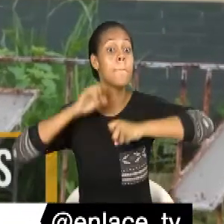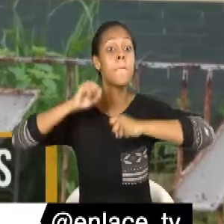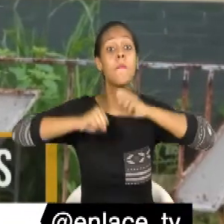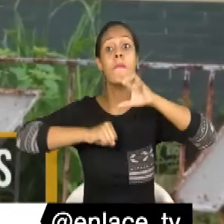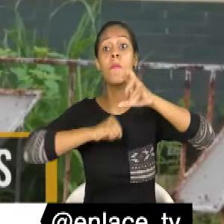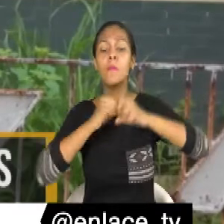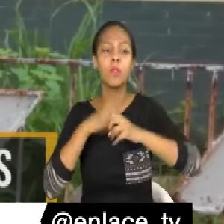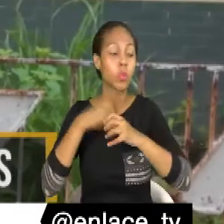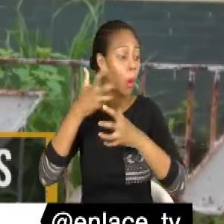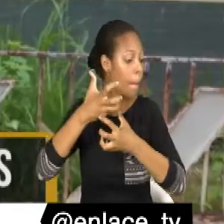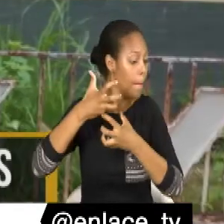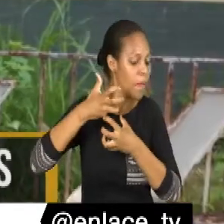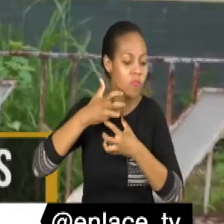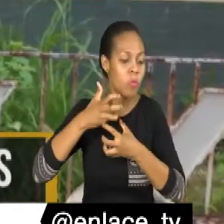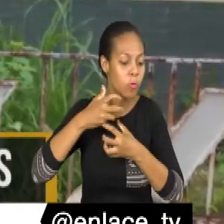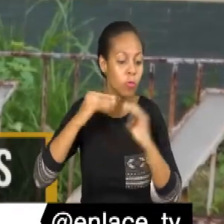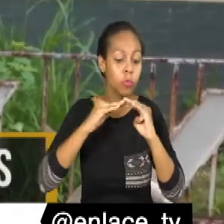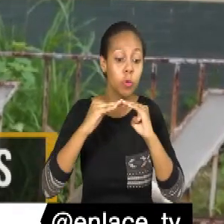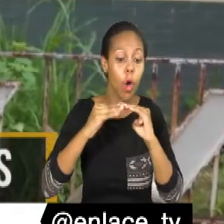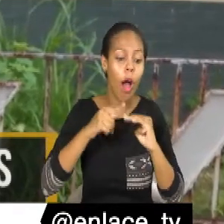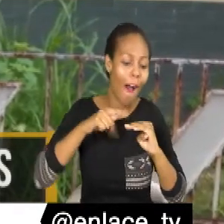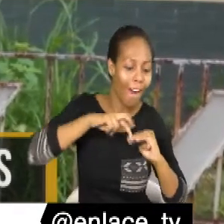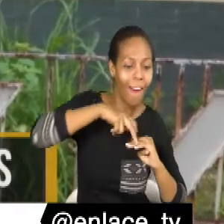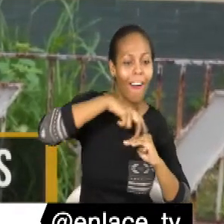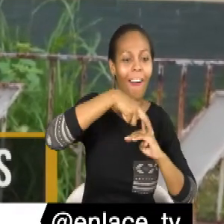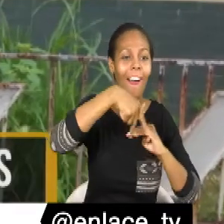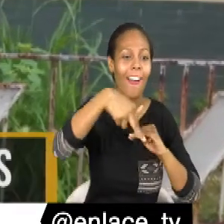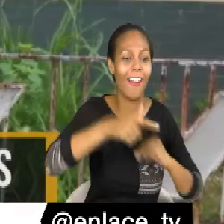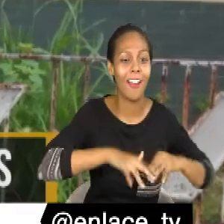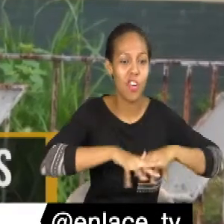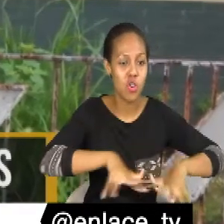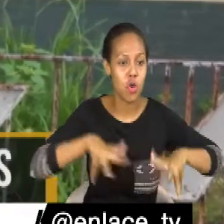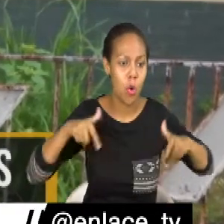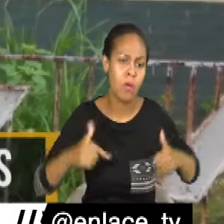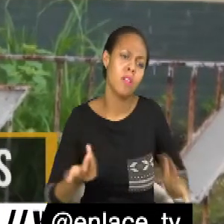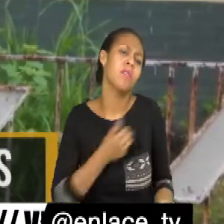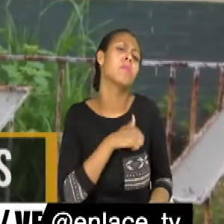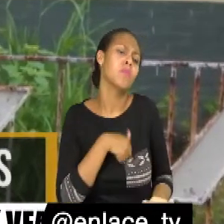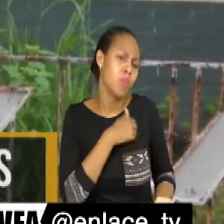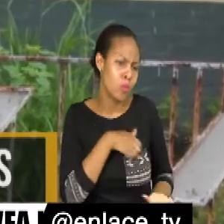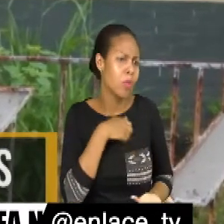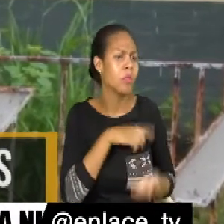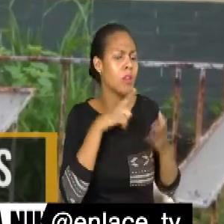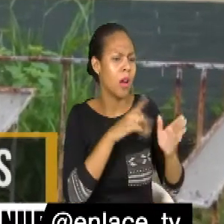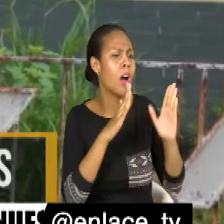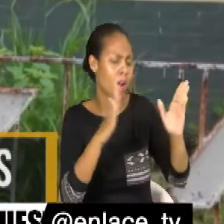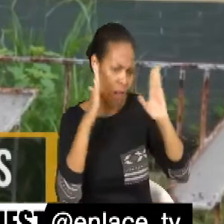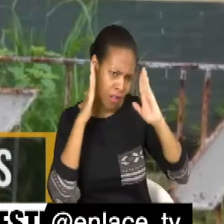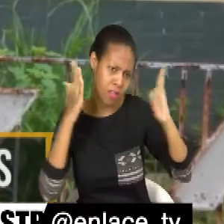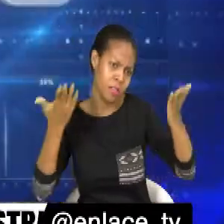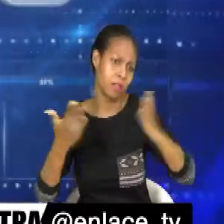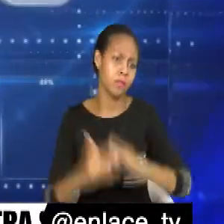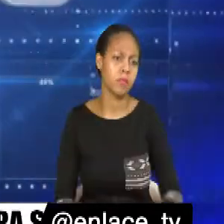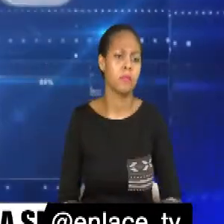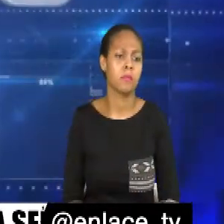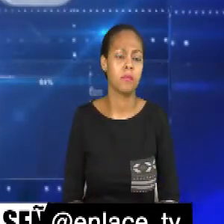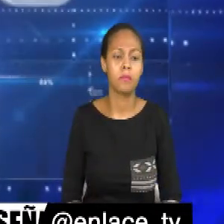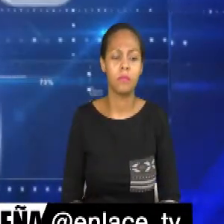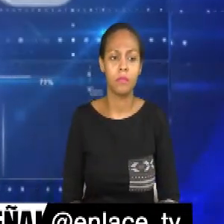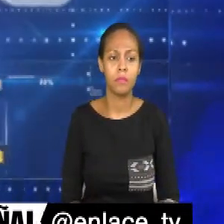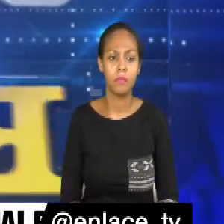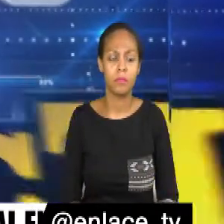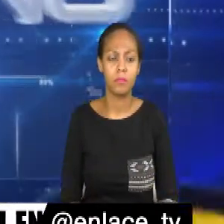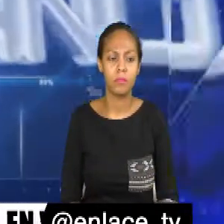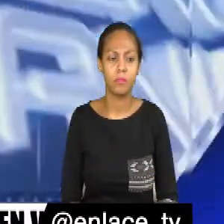y piden entonces la pronta intervención de la autoridad competente para poner y tomar cartas en el asunto.